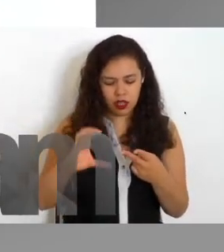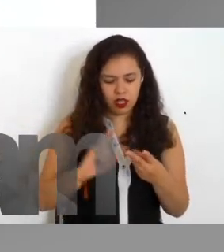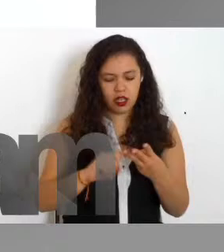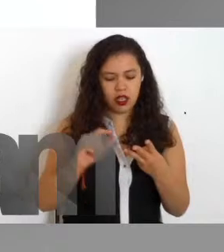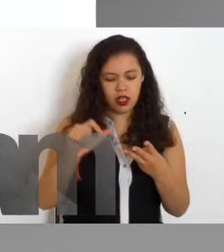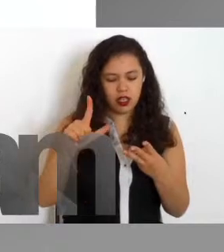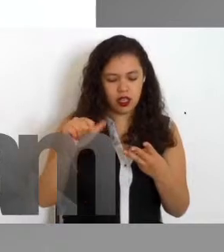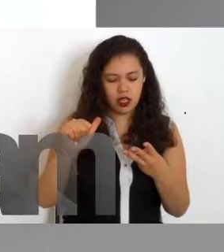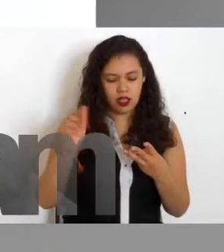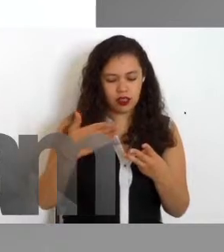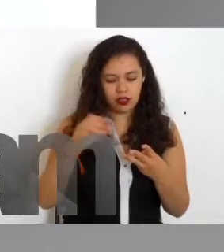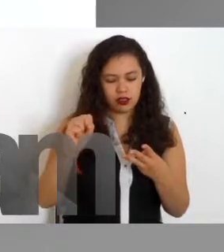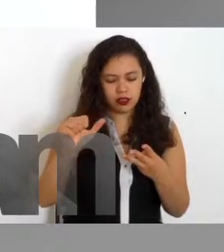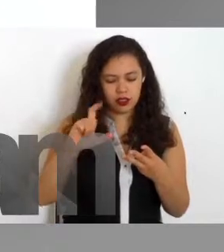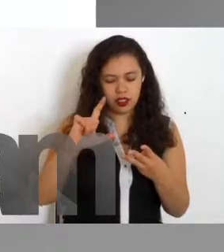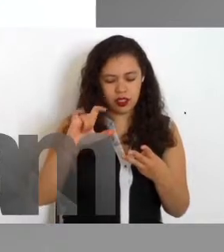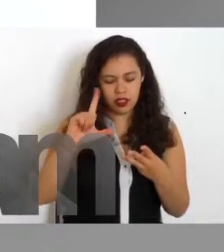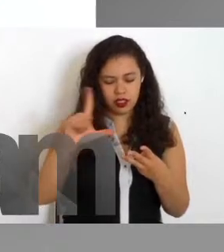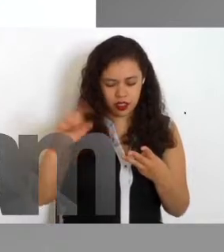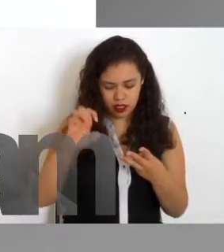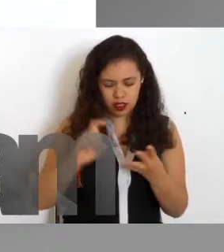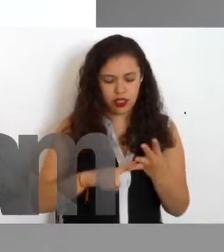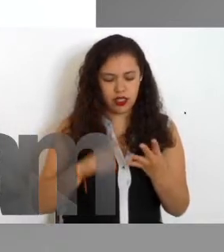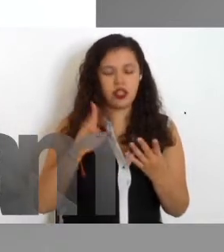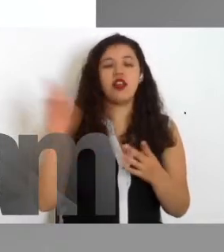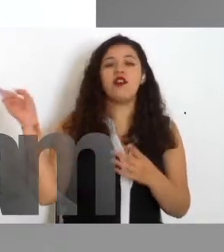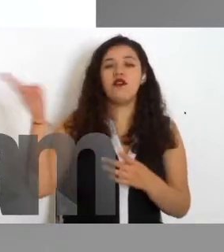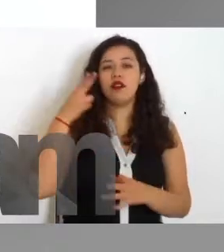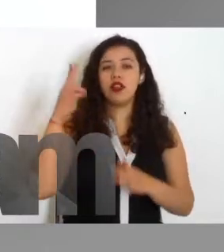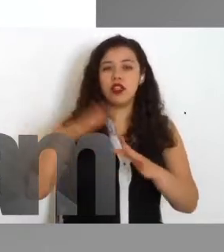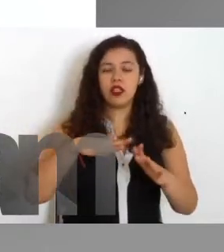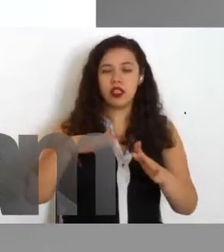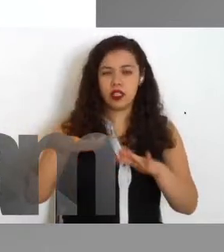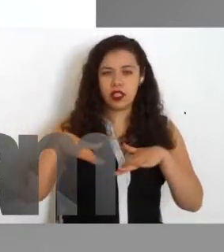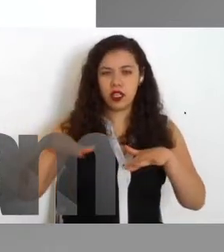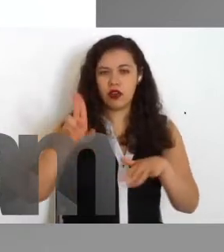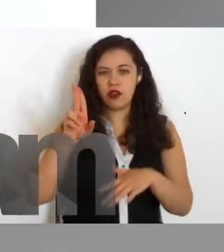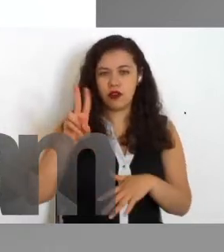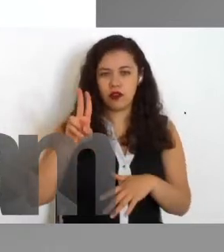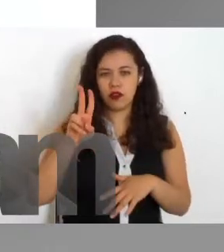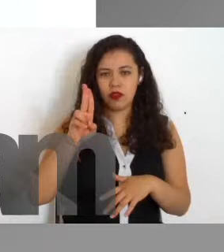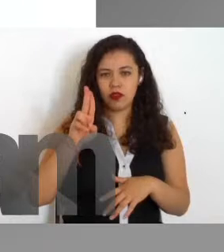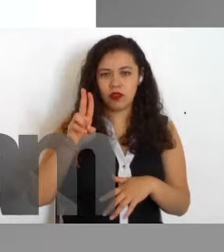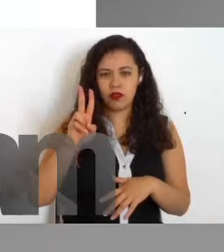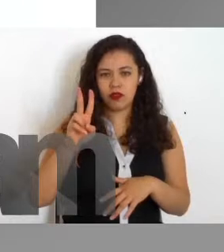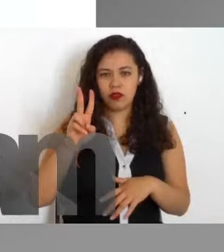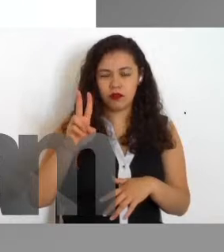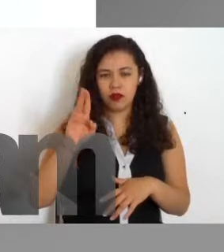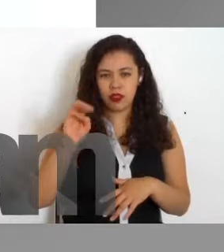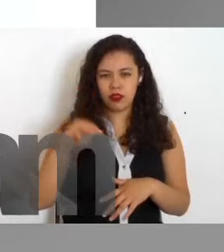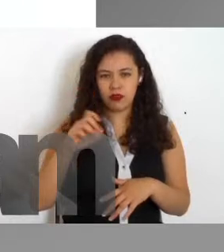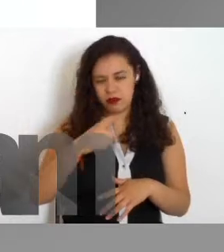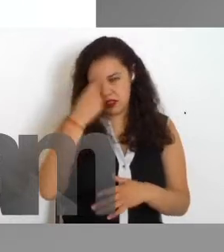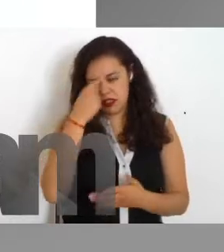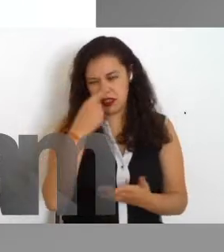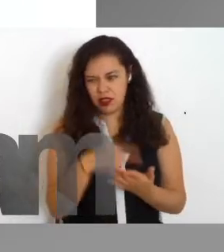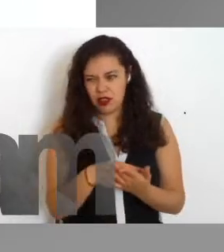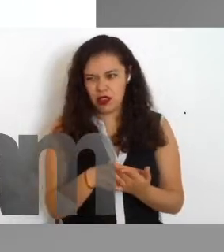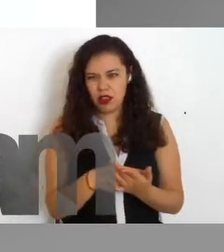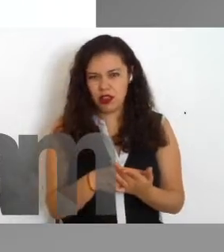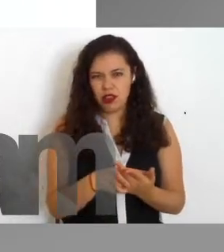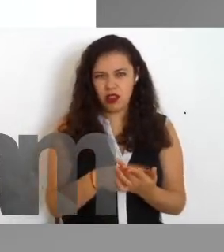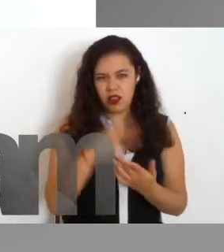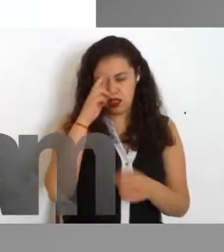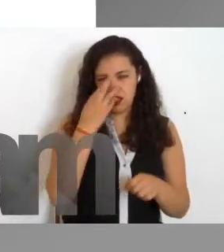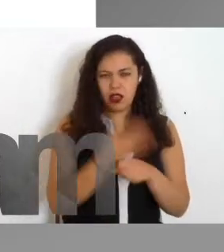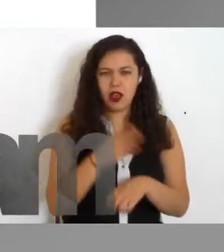con la Universidad del Valle, por ejemplo, el rector institucional, Bernardo, se me escapa el apellido, decía,